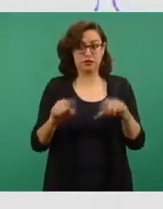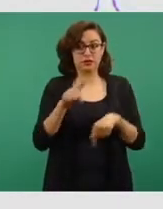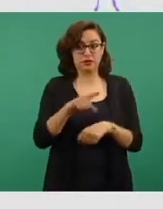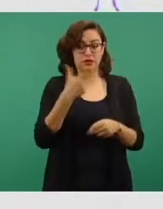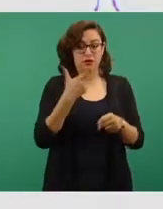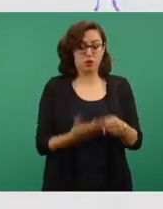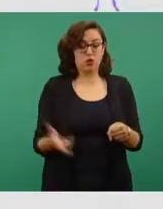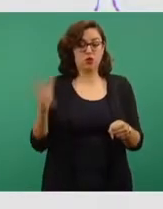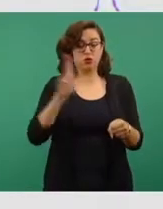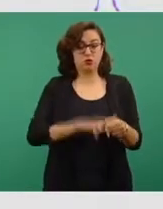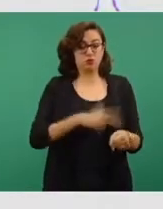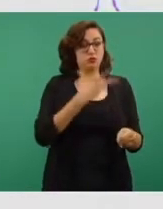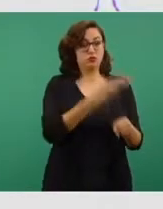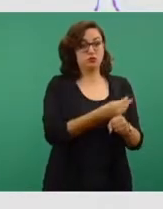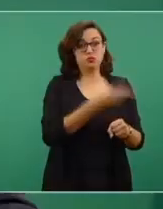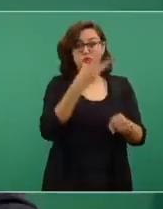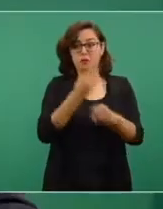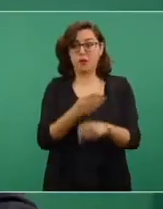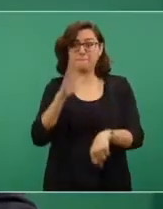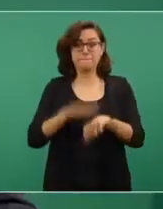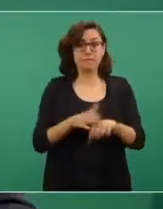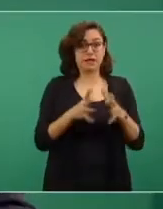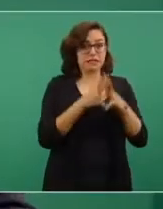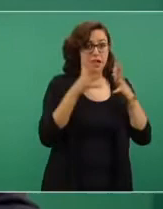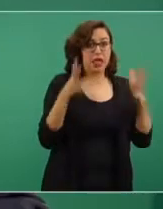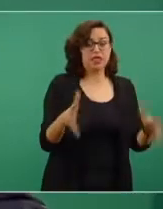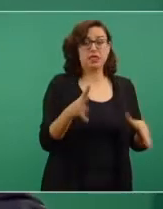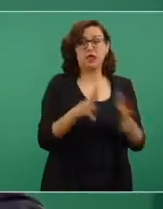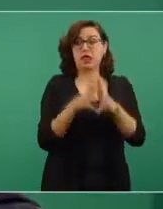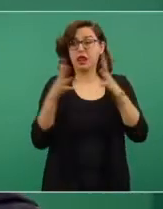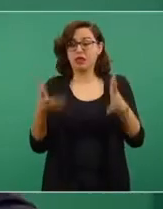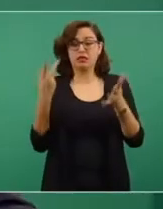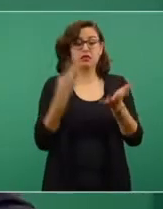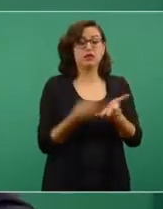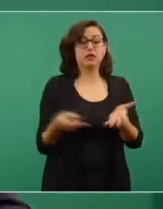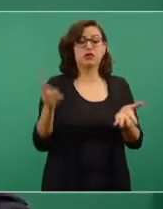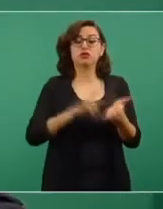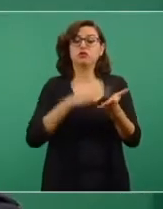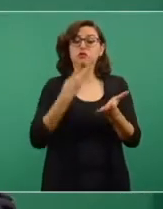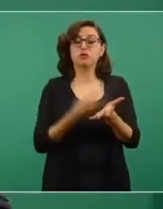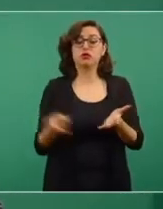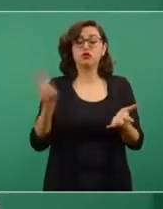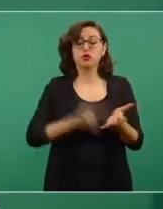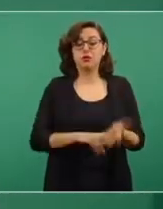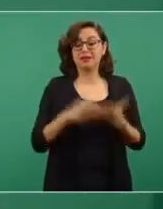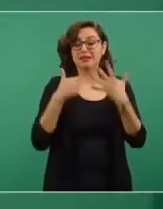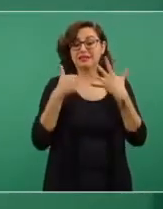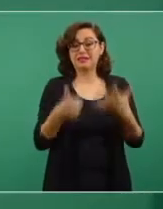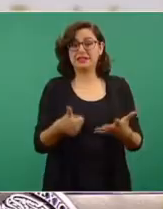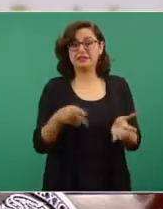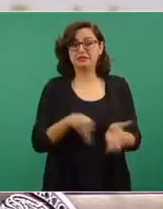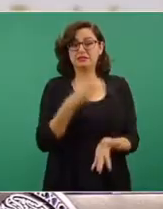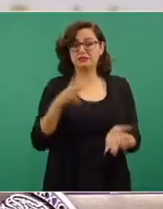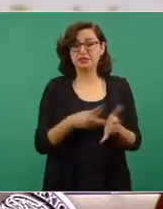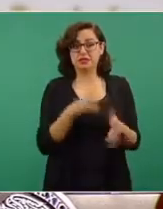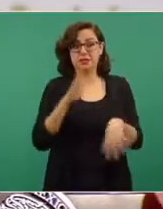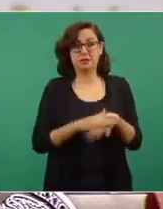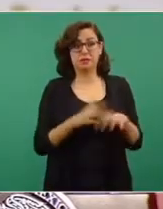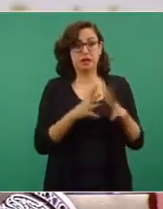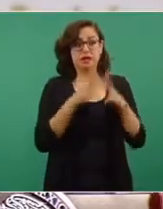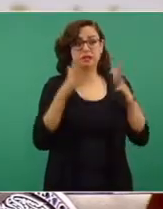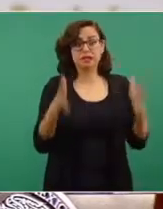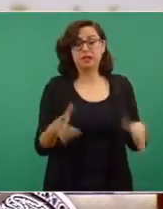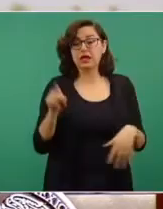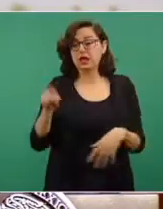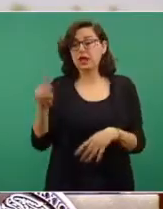hospitalaria, la hemos aumentado casi 6 veces, considerando particularmente las camas con ventilador, pero también las camas de